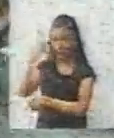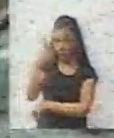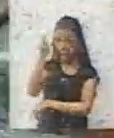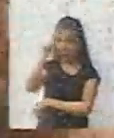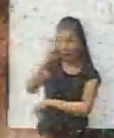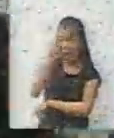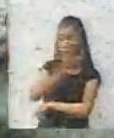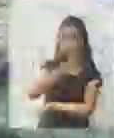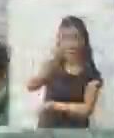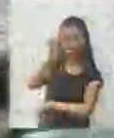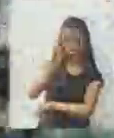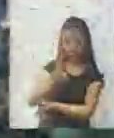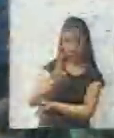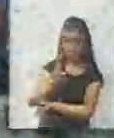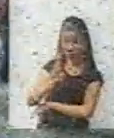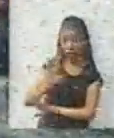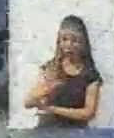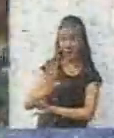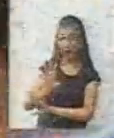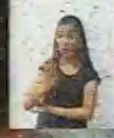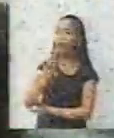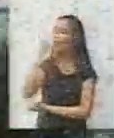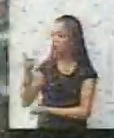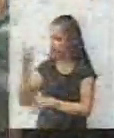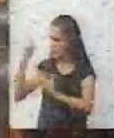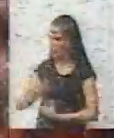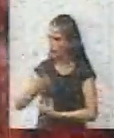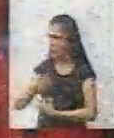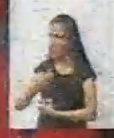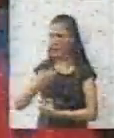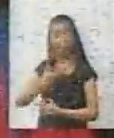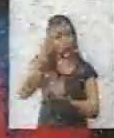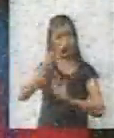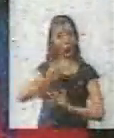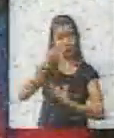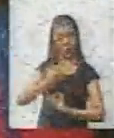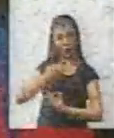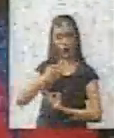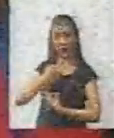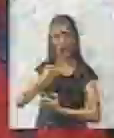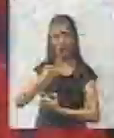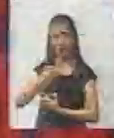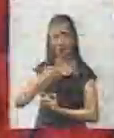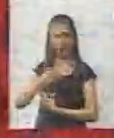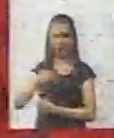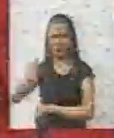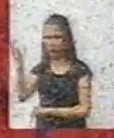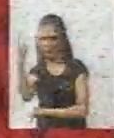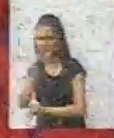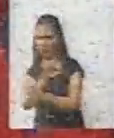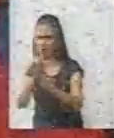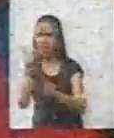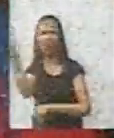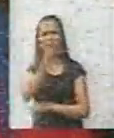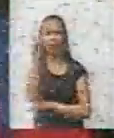foto. ¿El señor está bien? Sí, está bien. Aparentemente decían que había fallecido. No, él está bien, no está fallecido. Es mentira